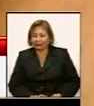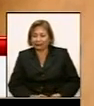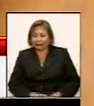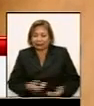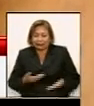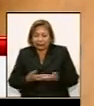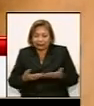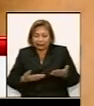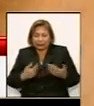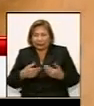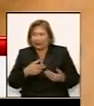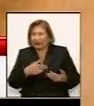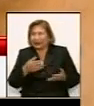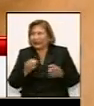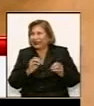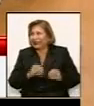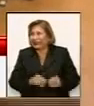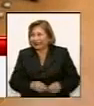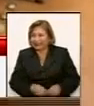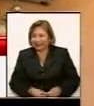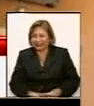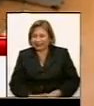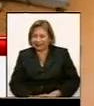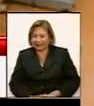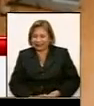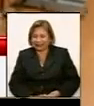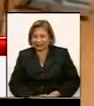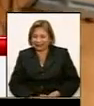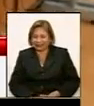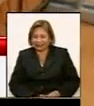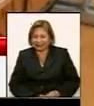de Género en Línea en el Perú.